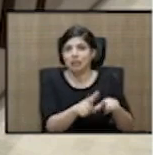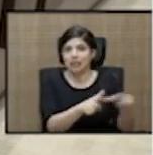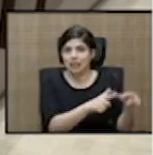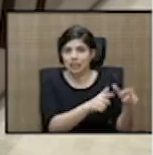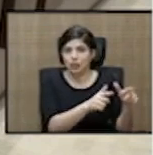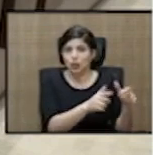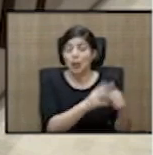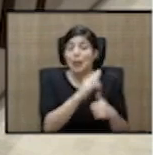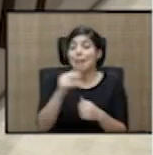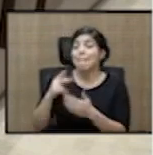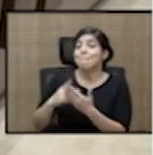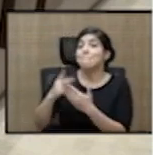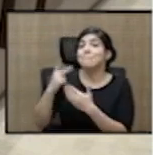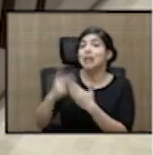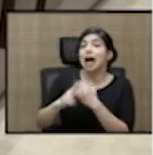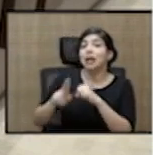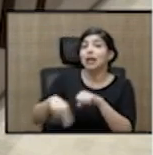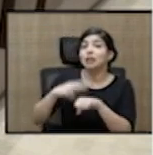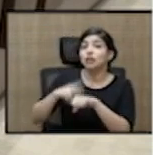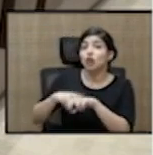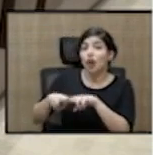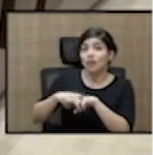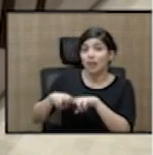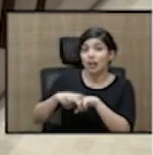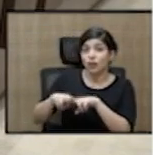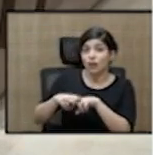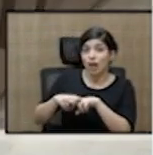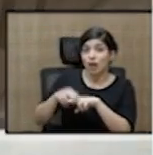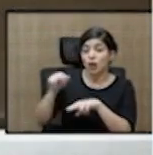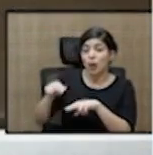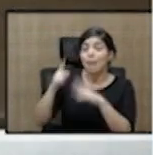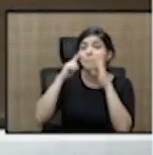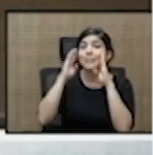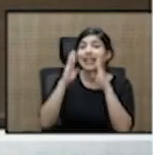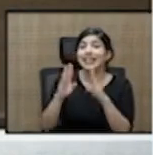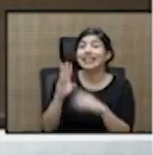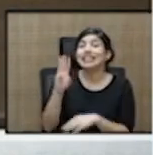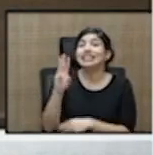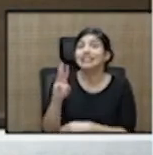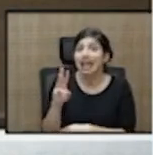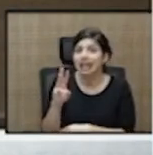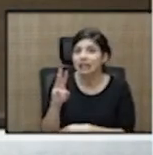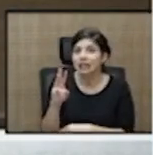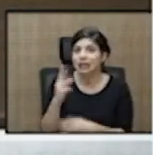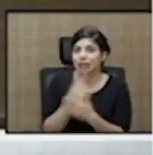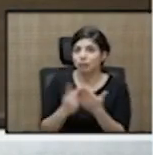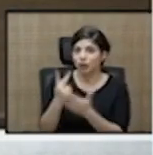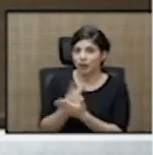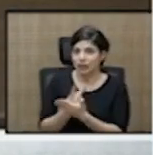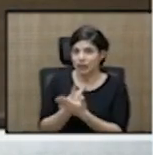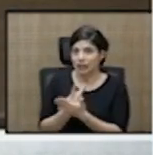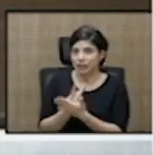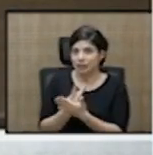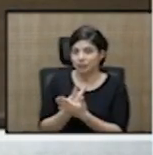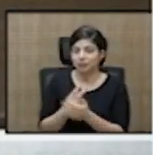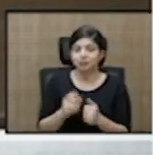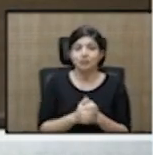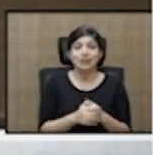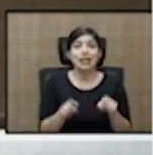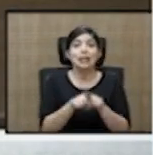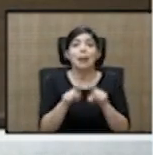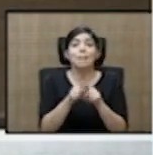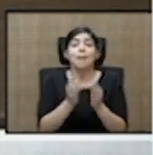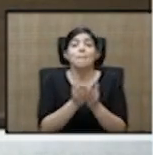parecidos a los del año anterior. Y finalmente creo que hay dos elementos claves: el tema del empleo a nivel territorial,